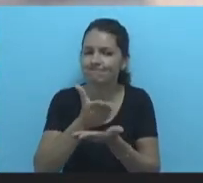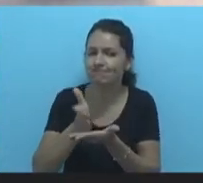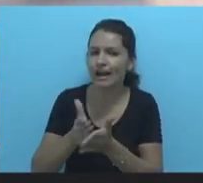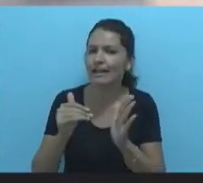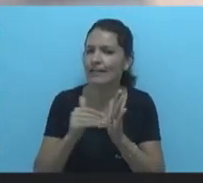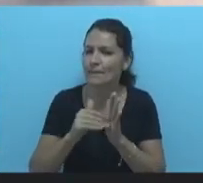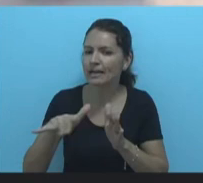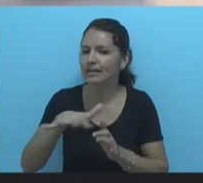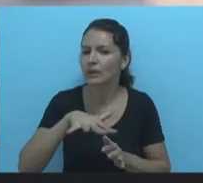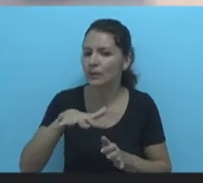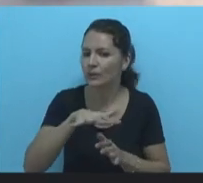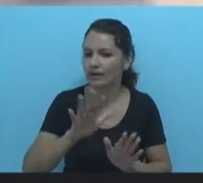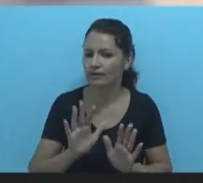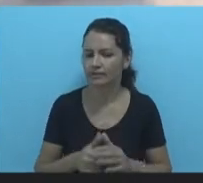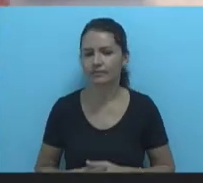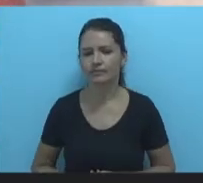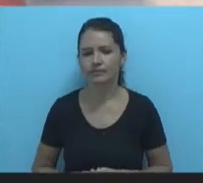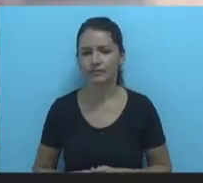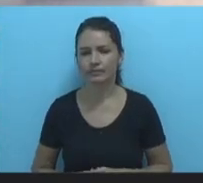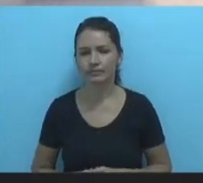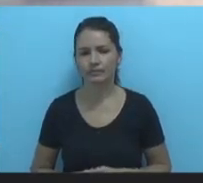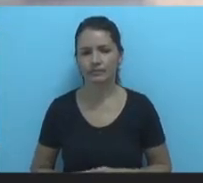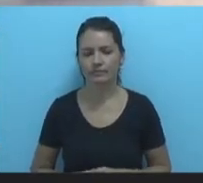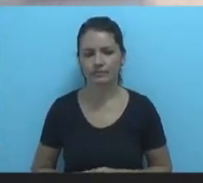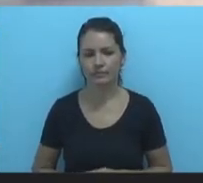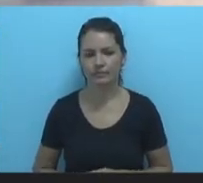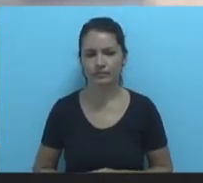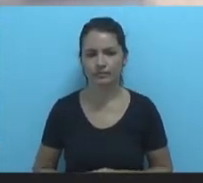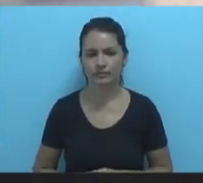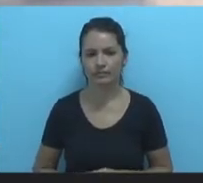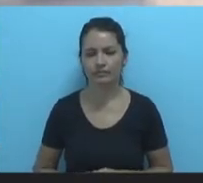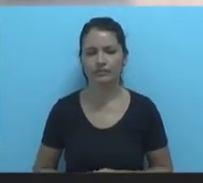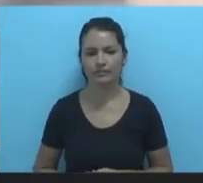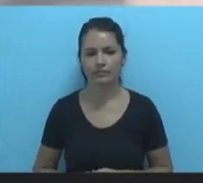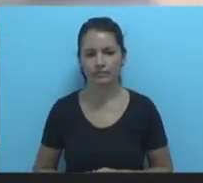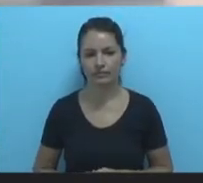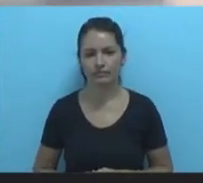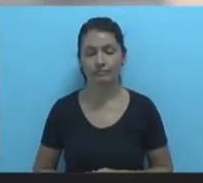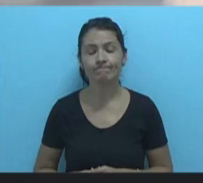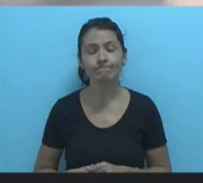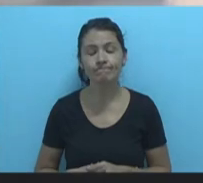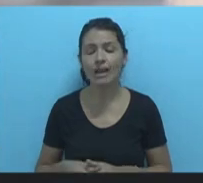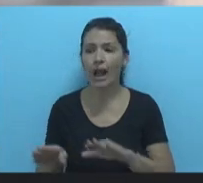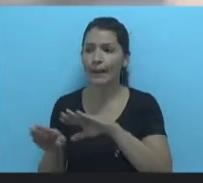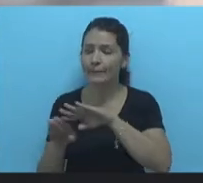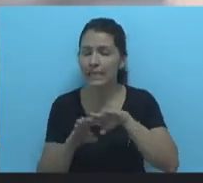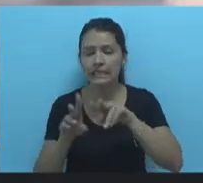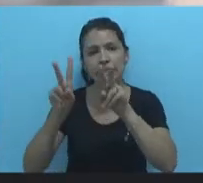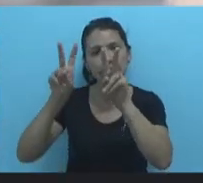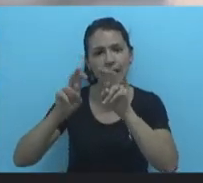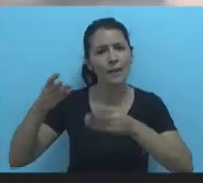párrafo aparte para el presupuesto no sancionado por el Congreso Nacional. No es casualidad que no se haya sancionado el